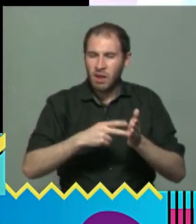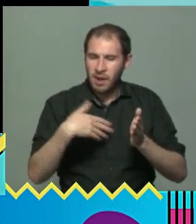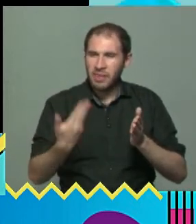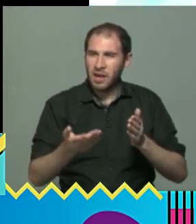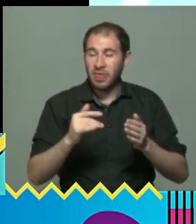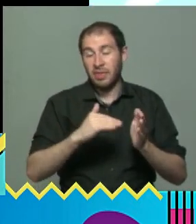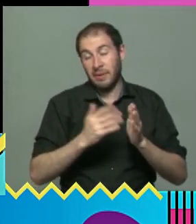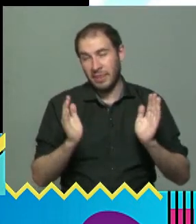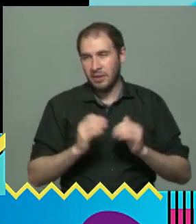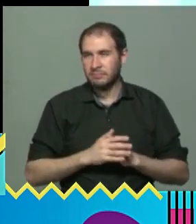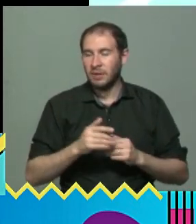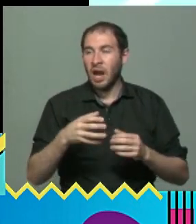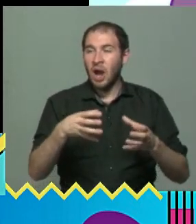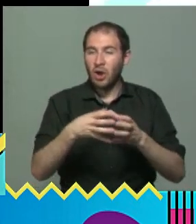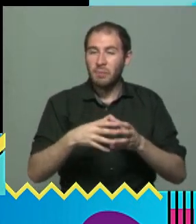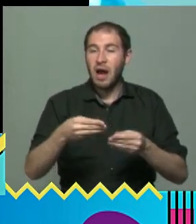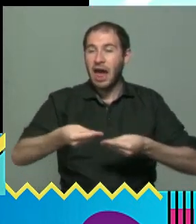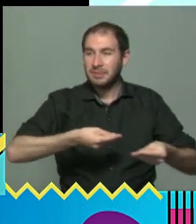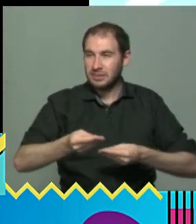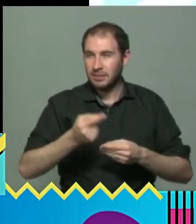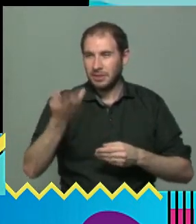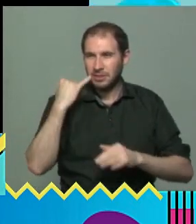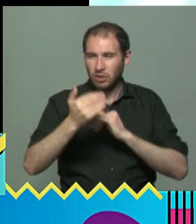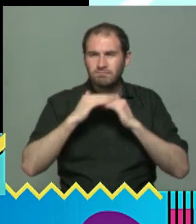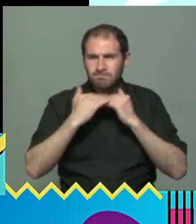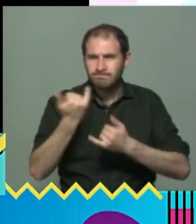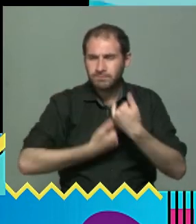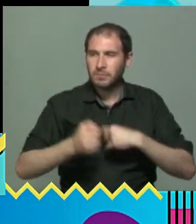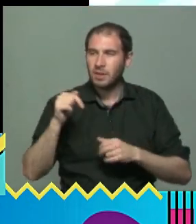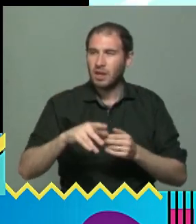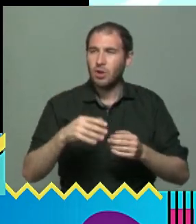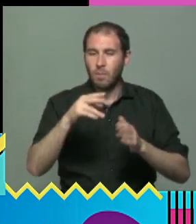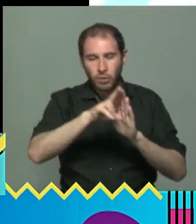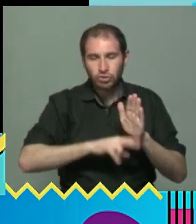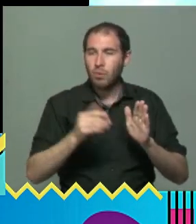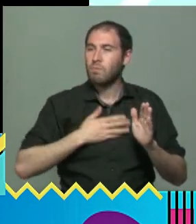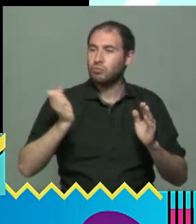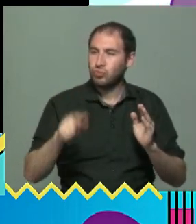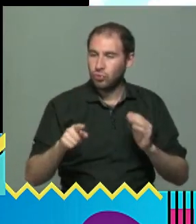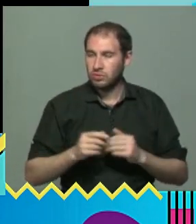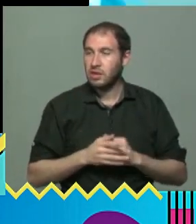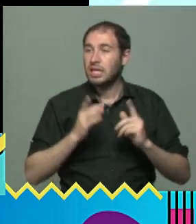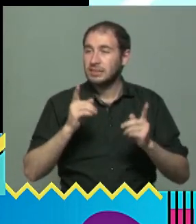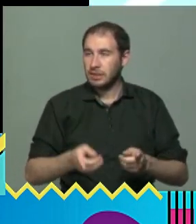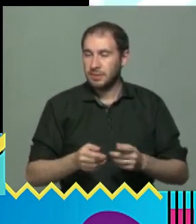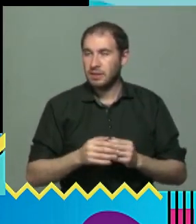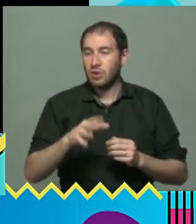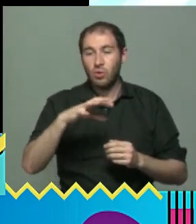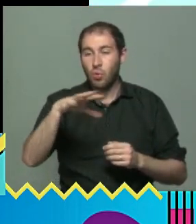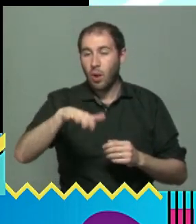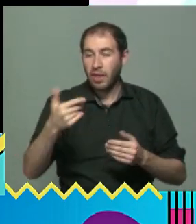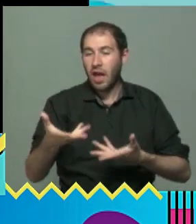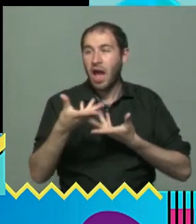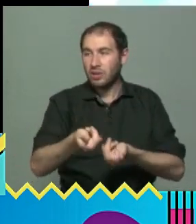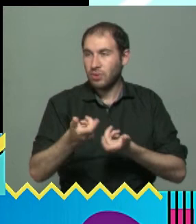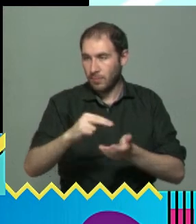en la medida de lo posible, son los órganos administrativos. Por eso escuchaba que ellos tienen sus propios protocolos y también, ¿no es cierto?, lugares donde van a contener